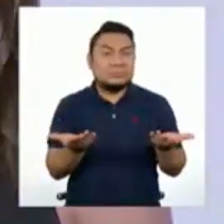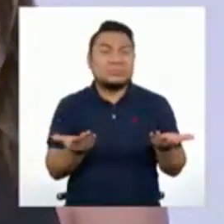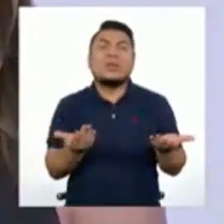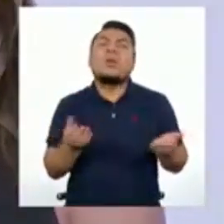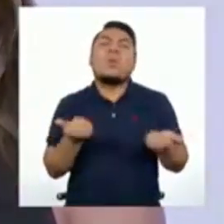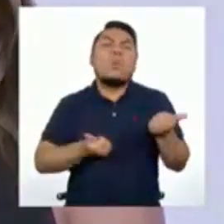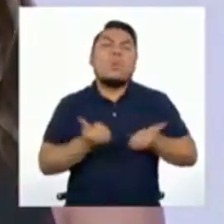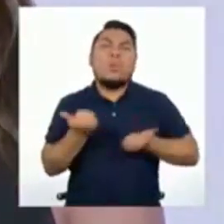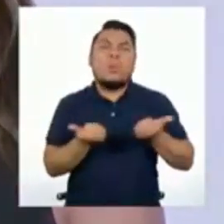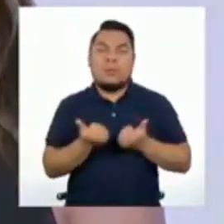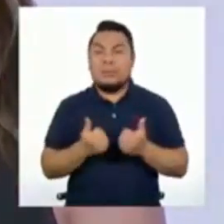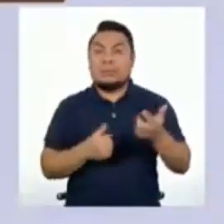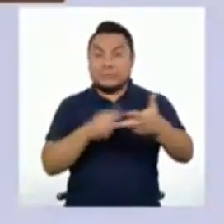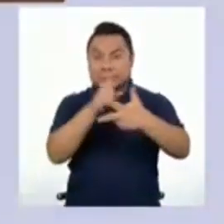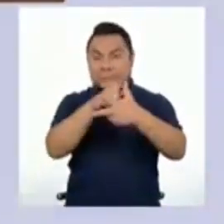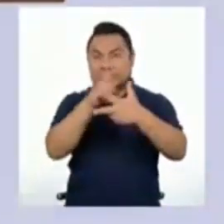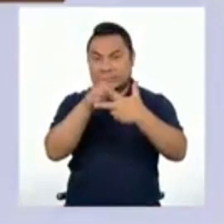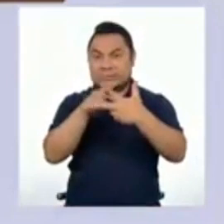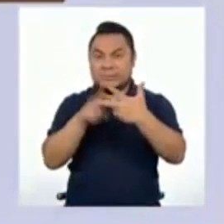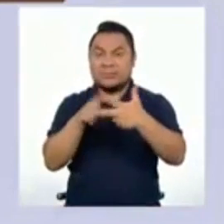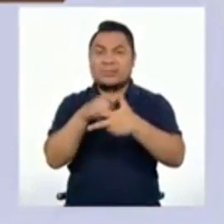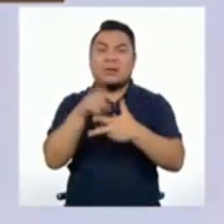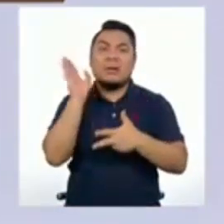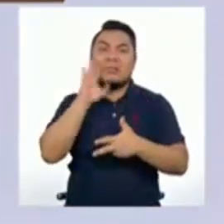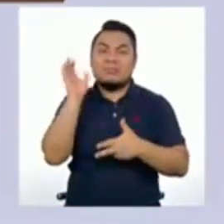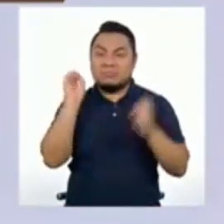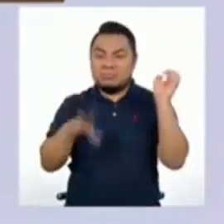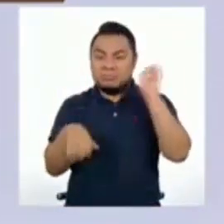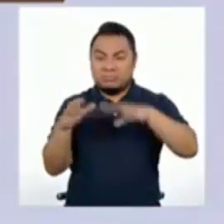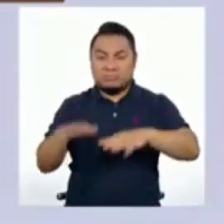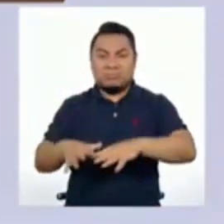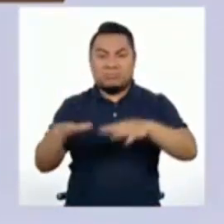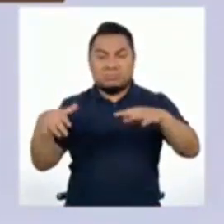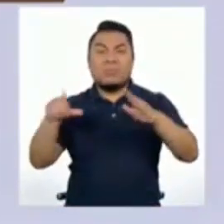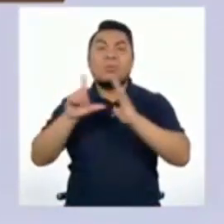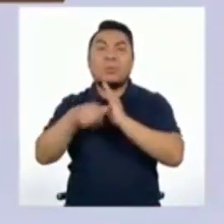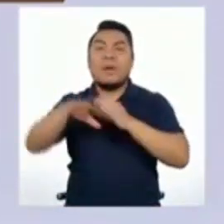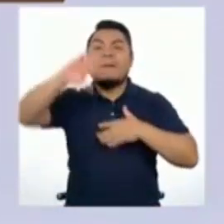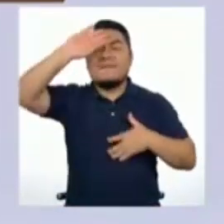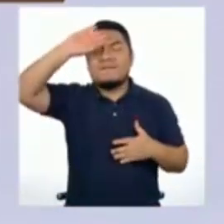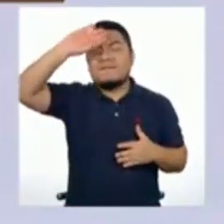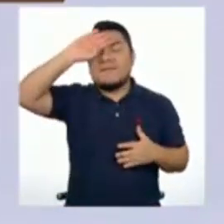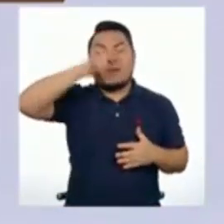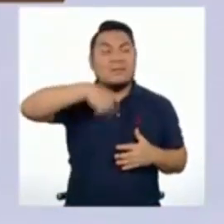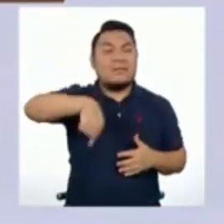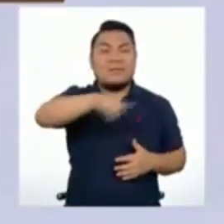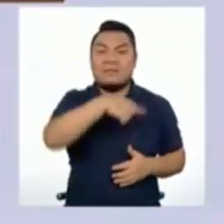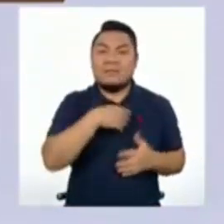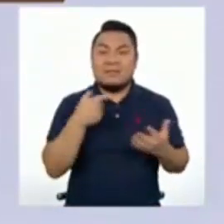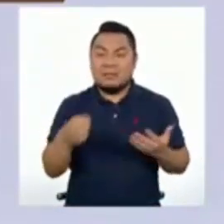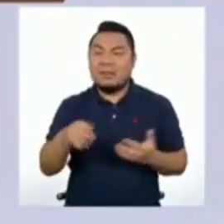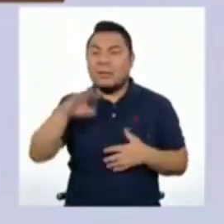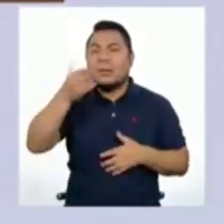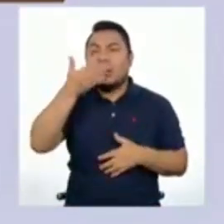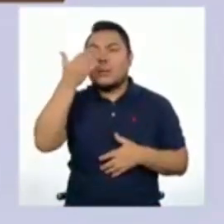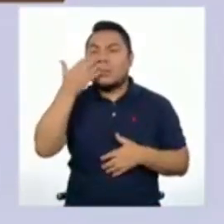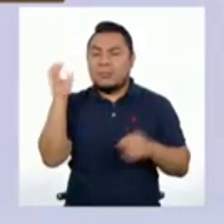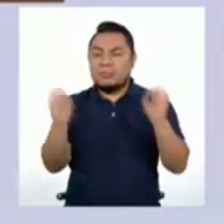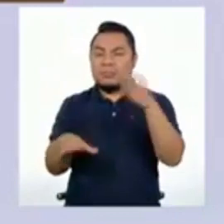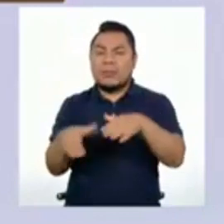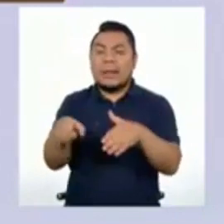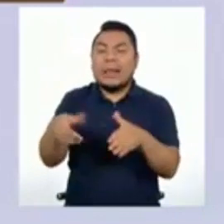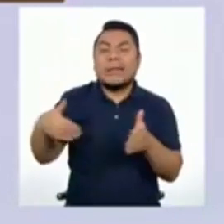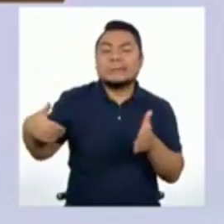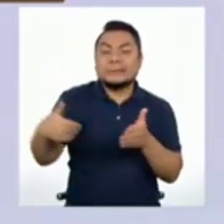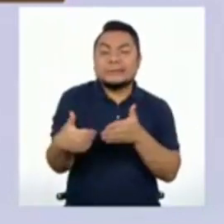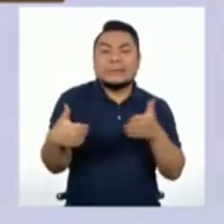tenemos principalmente tres. La acumulación de residuos puede traernos enfermedades debido a que muchos de ellos son depositados